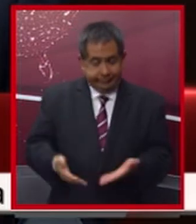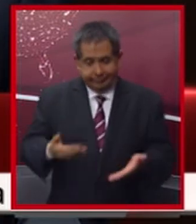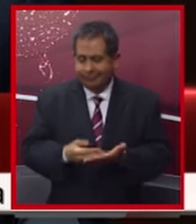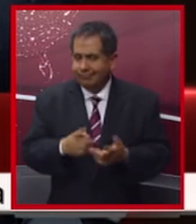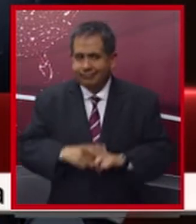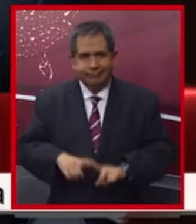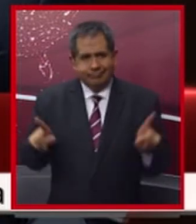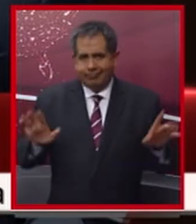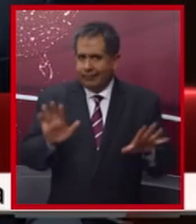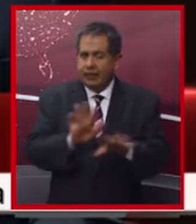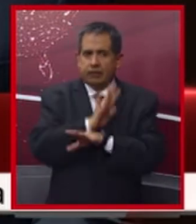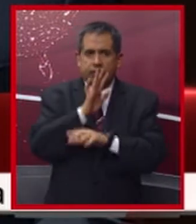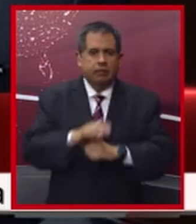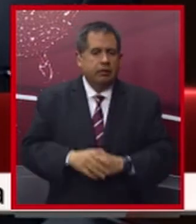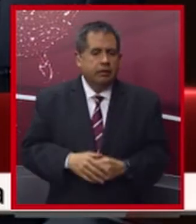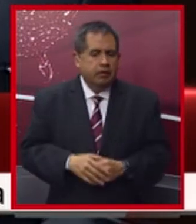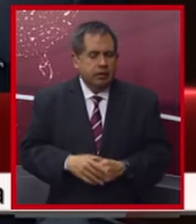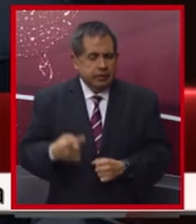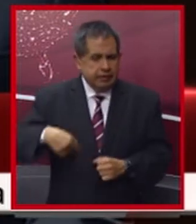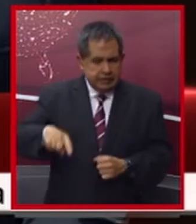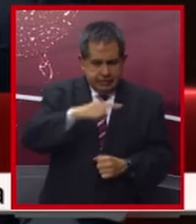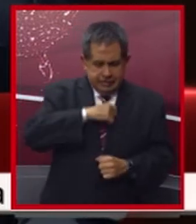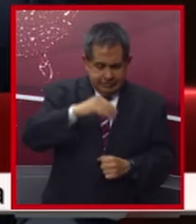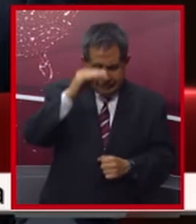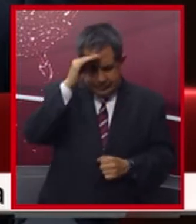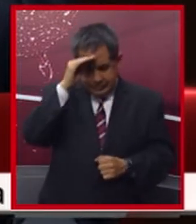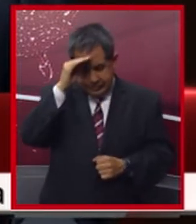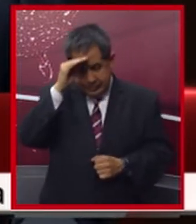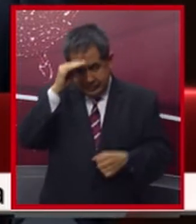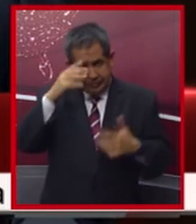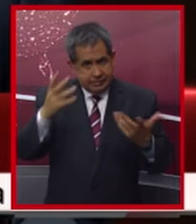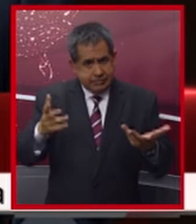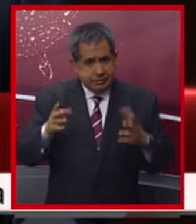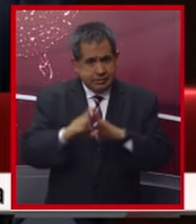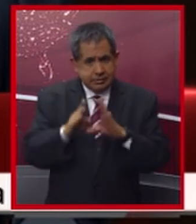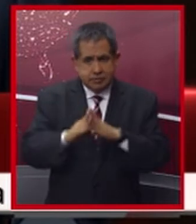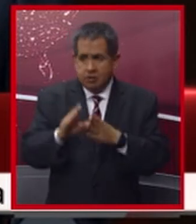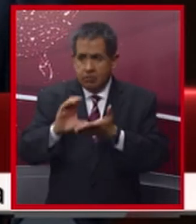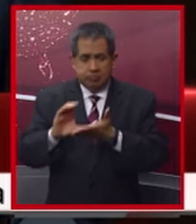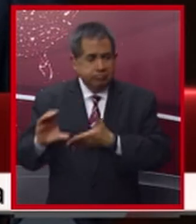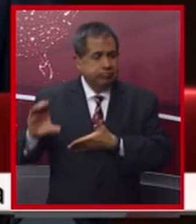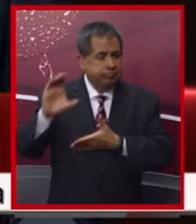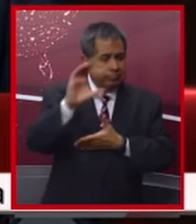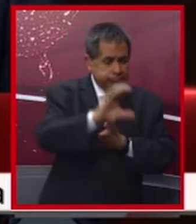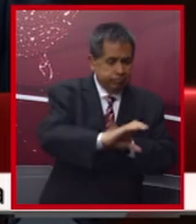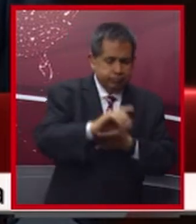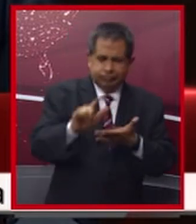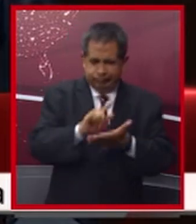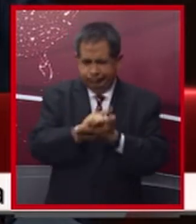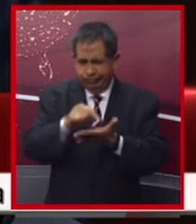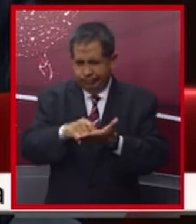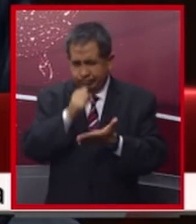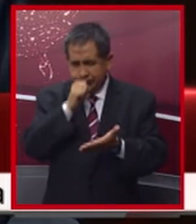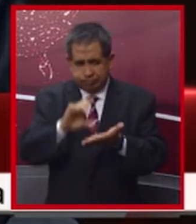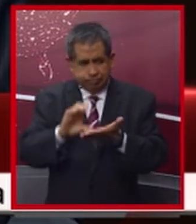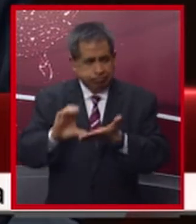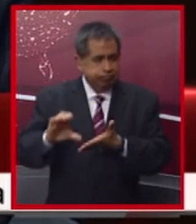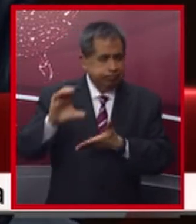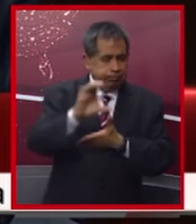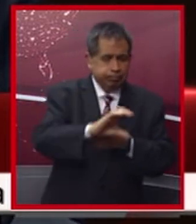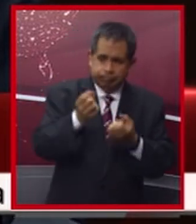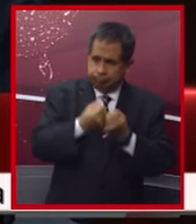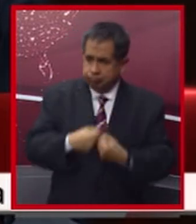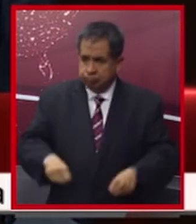1993. Y consideramos que los límites de la inversión extranjera que la ley establece para el